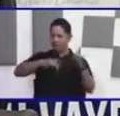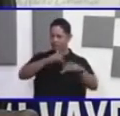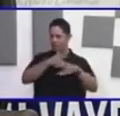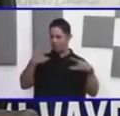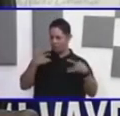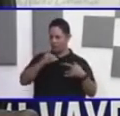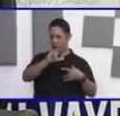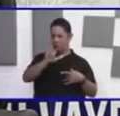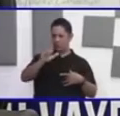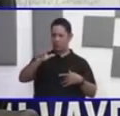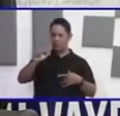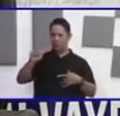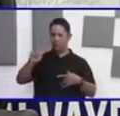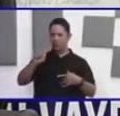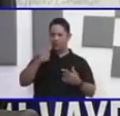proyecto